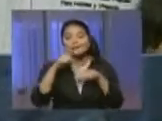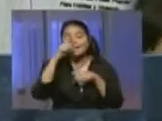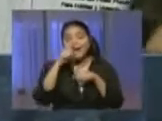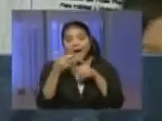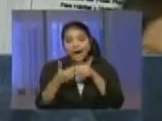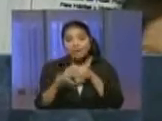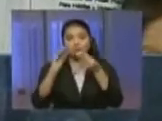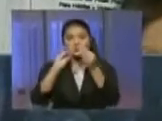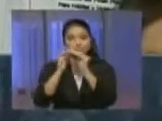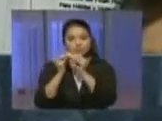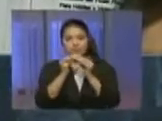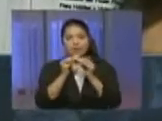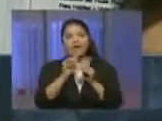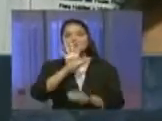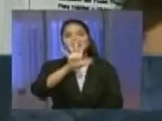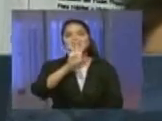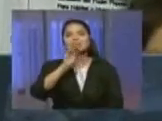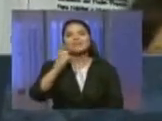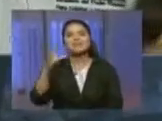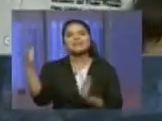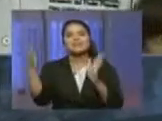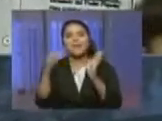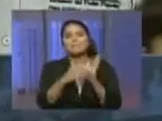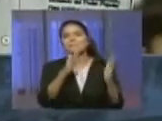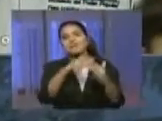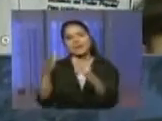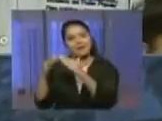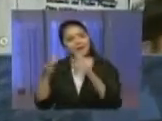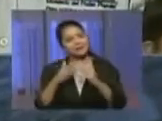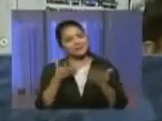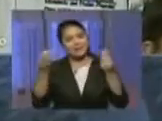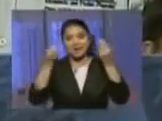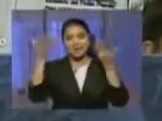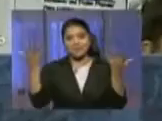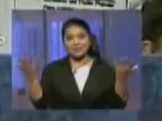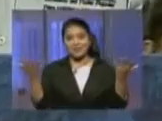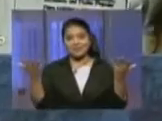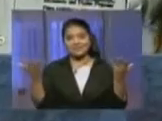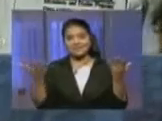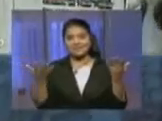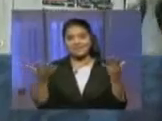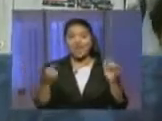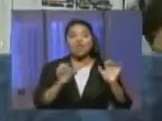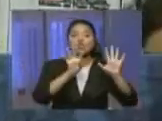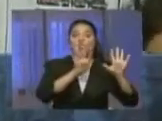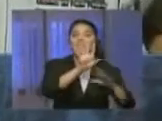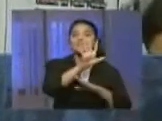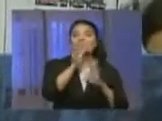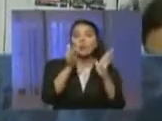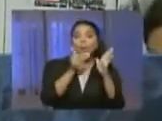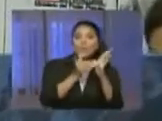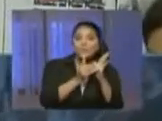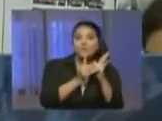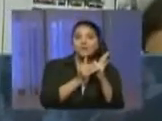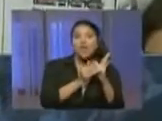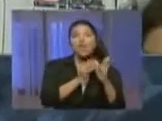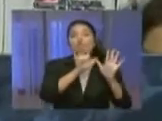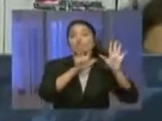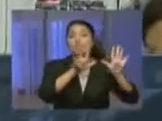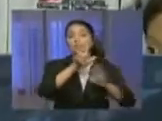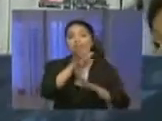amos 500000 viviendas Qué les parece pasáramos de 95000 de 93000